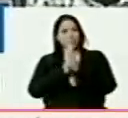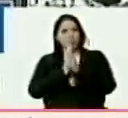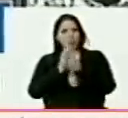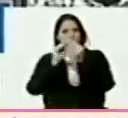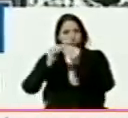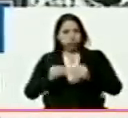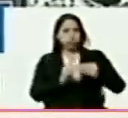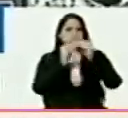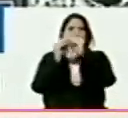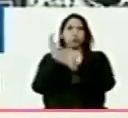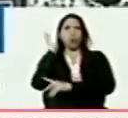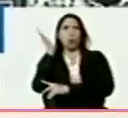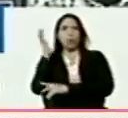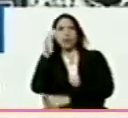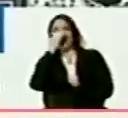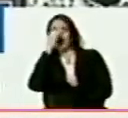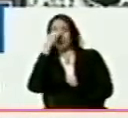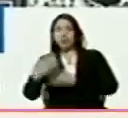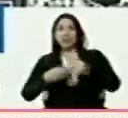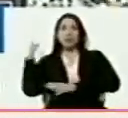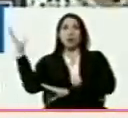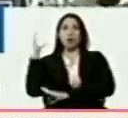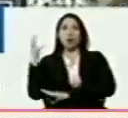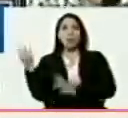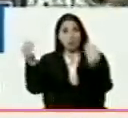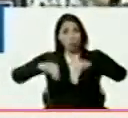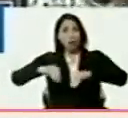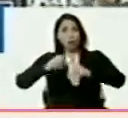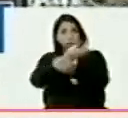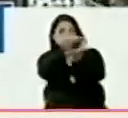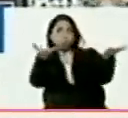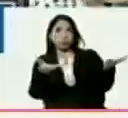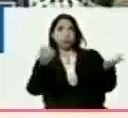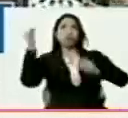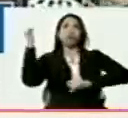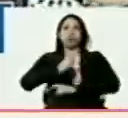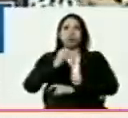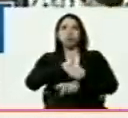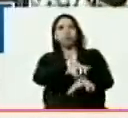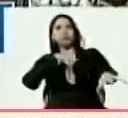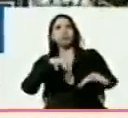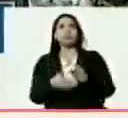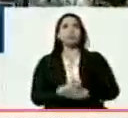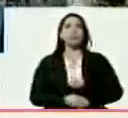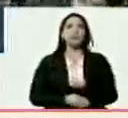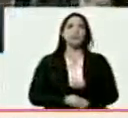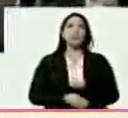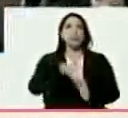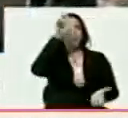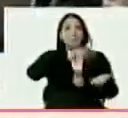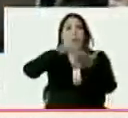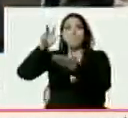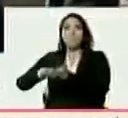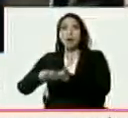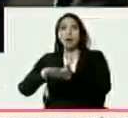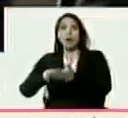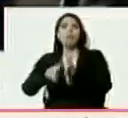cumbre terrorista. ¿Están de acuerdo? Si estamos de acuerdo, ¿no? Creo que aprobado, perdóname